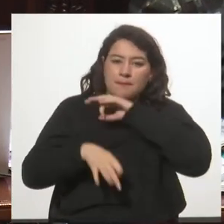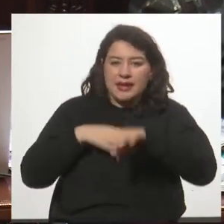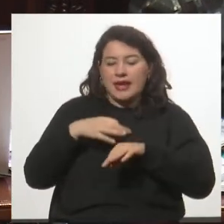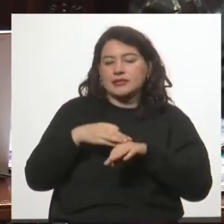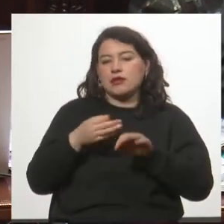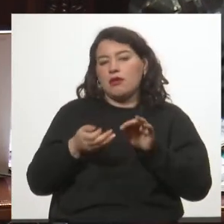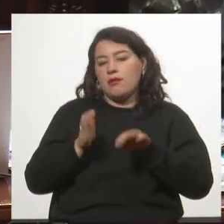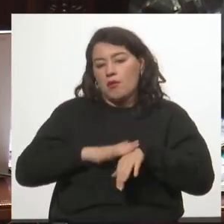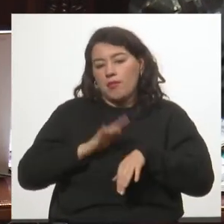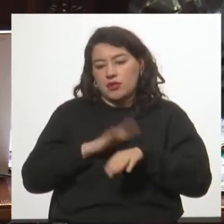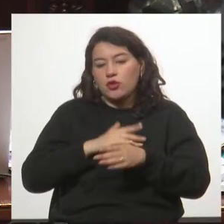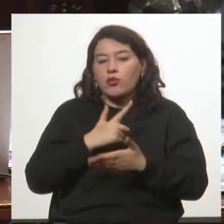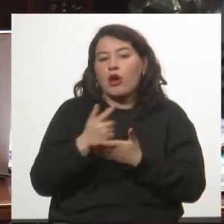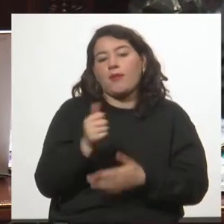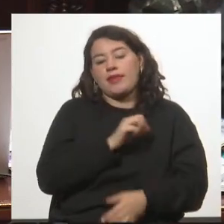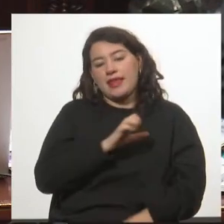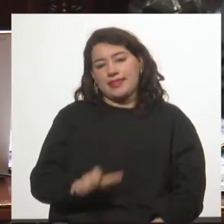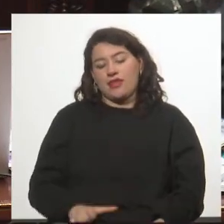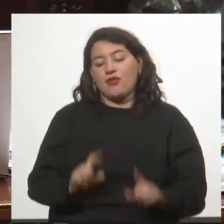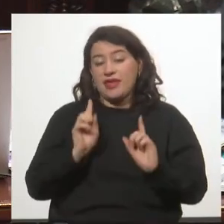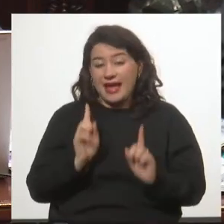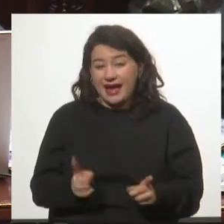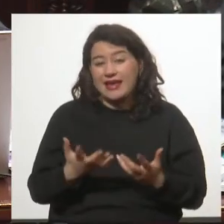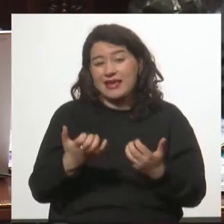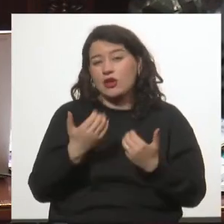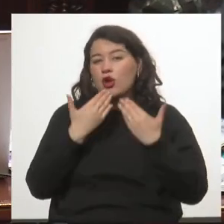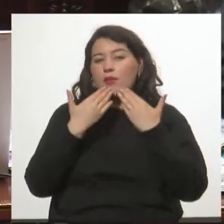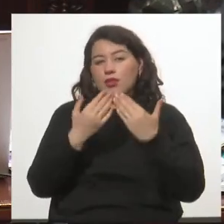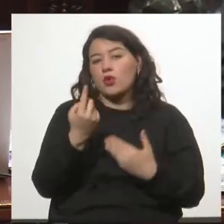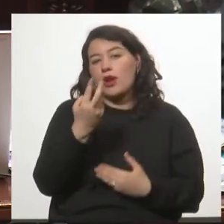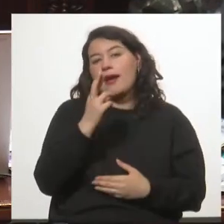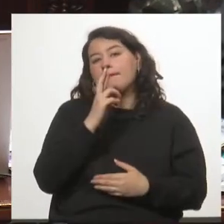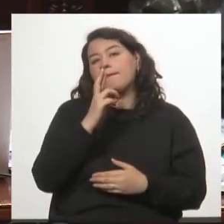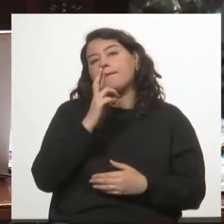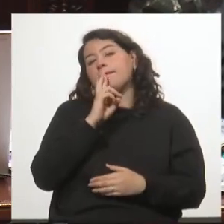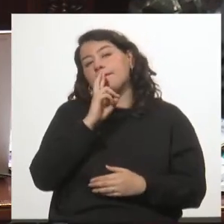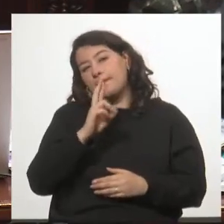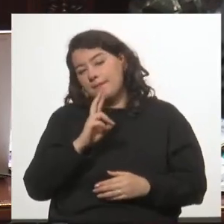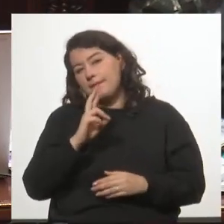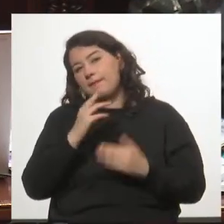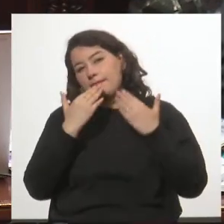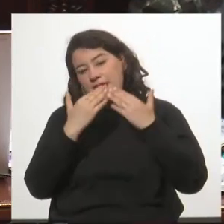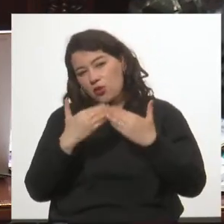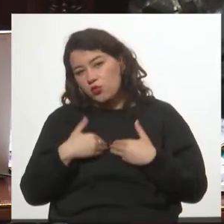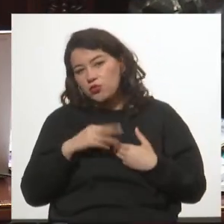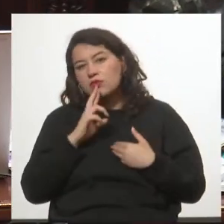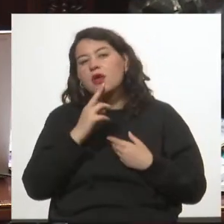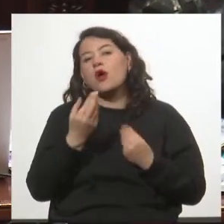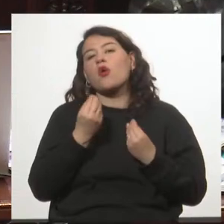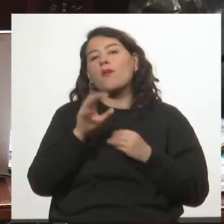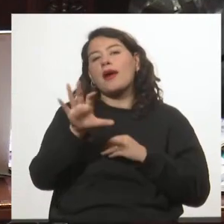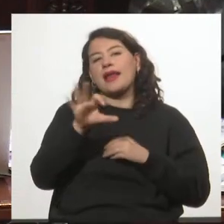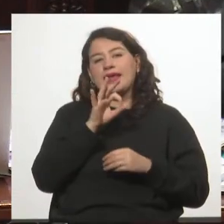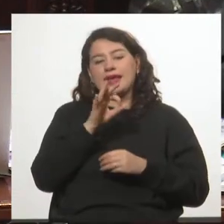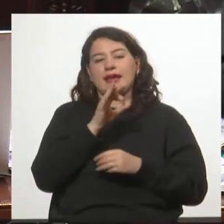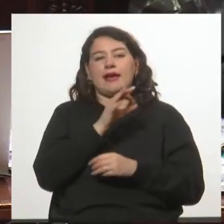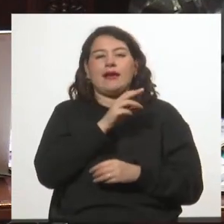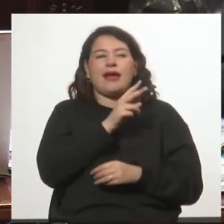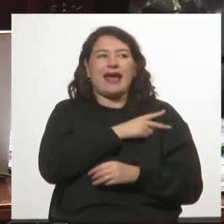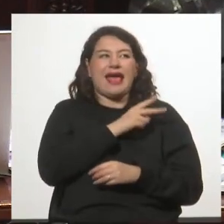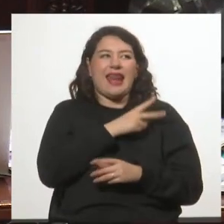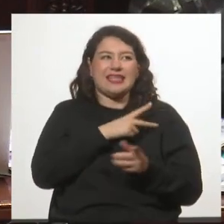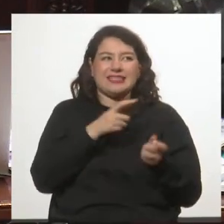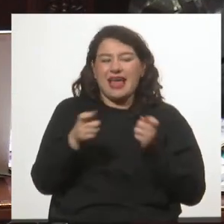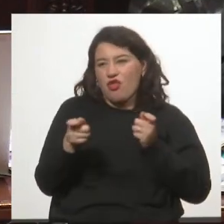estatal y me detengo aquí también para contestar una pregunta del señor senador respecto al proceso de selección del gerenciador delante de la arena